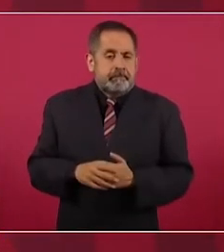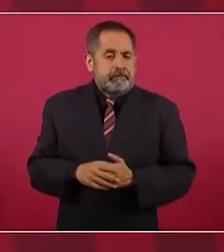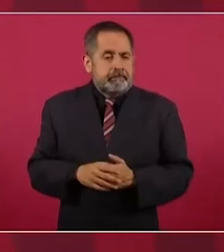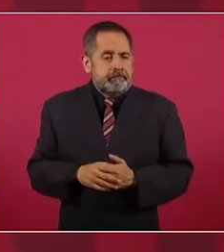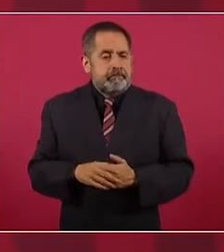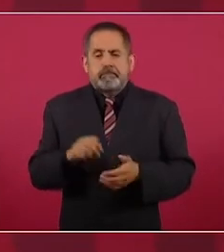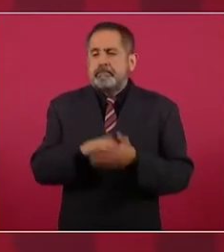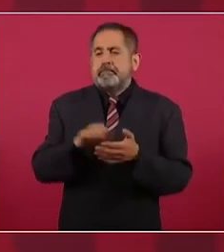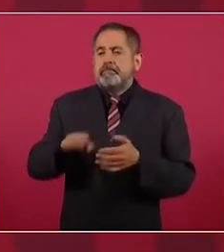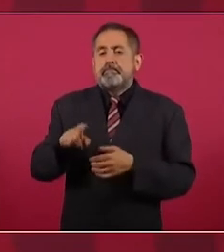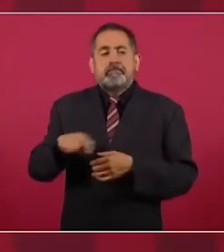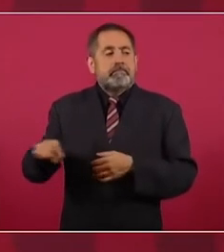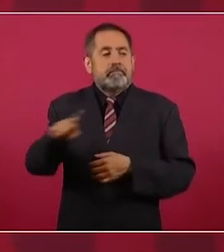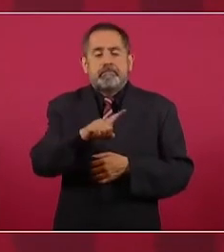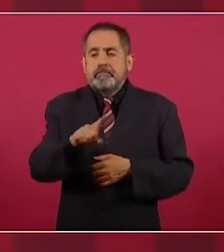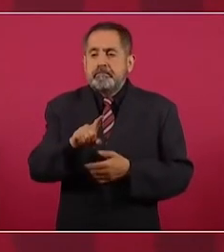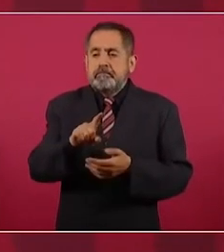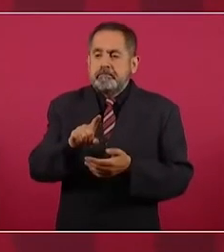adelantamos